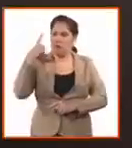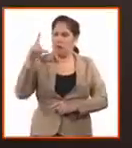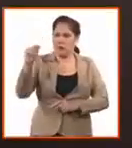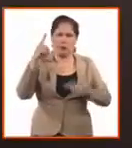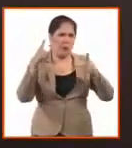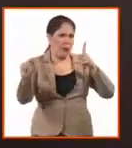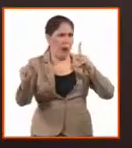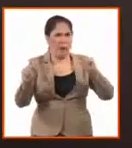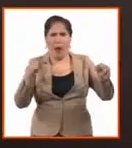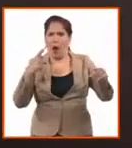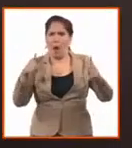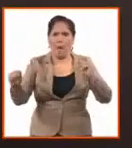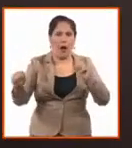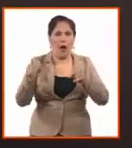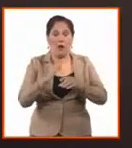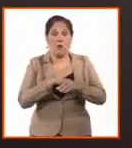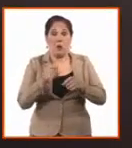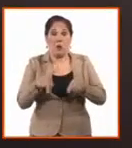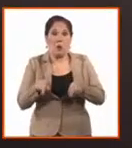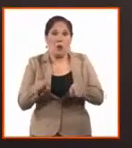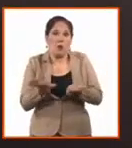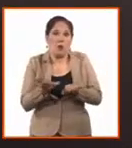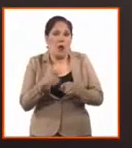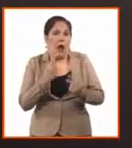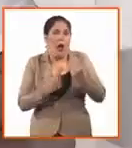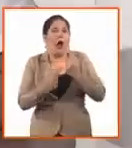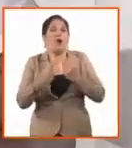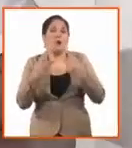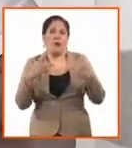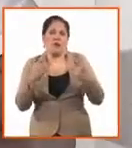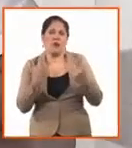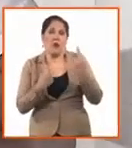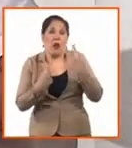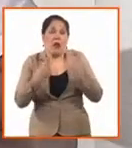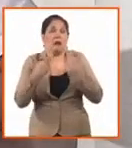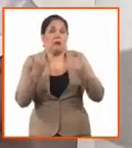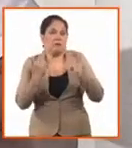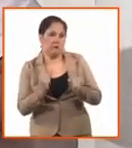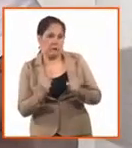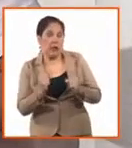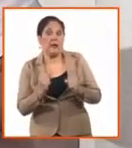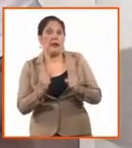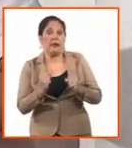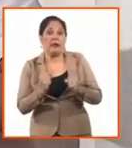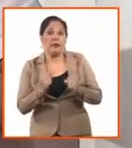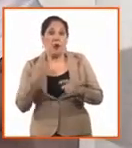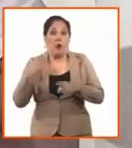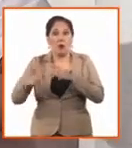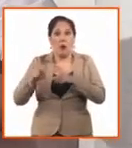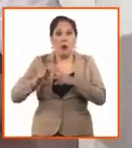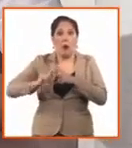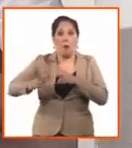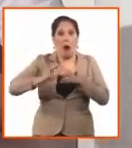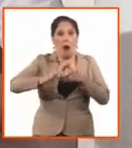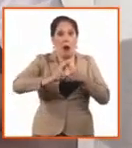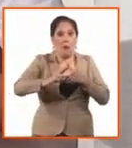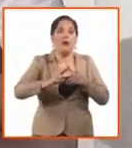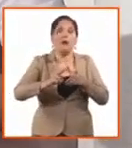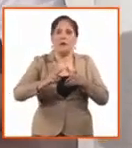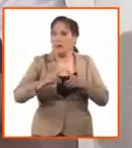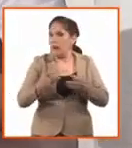de la sociedad capitalista de aquellos años muchos la mayoría se fueron del país abandonaron el cuba incluso